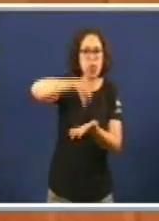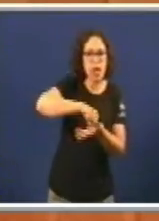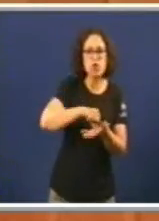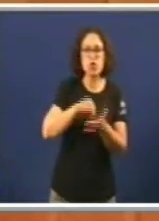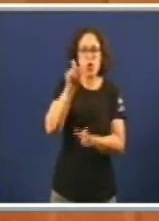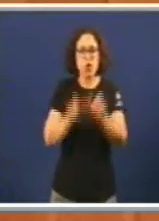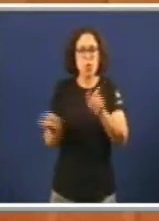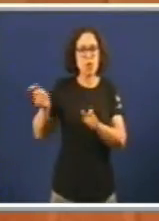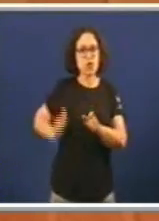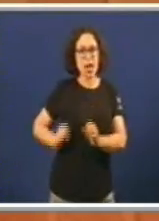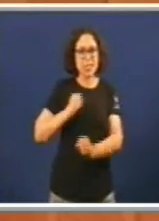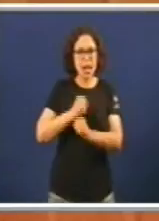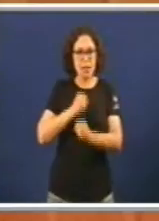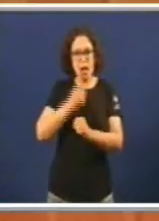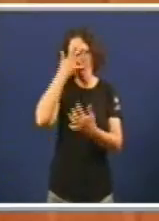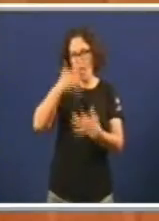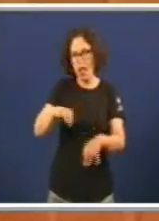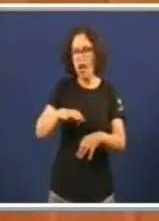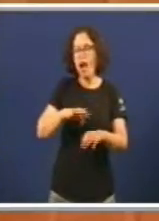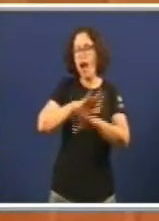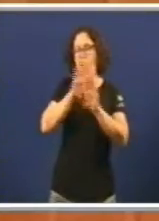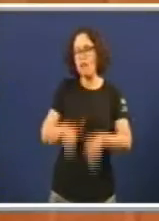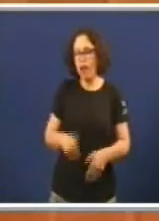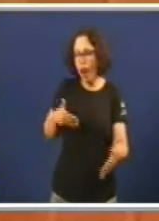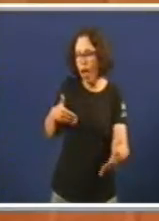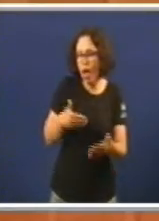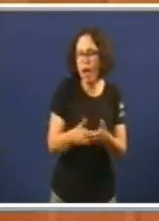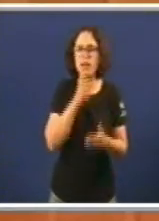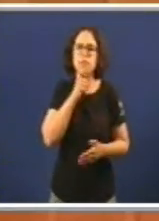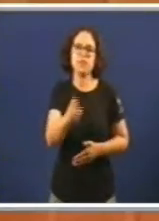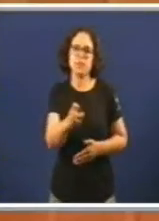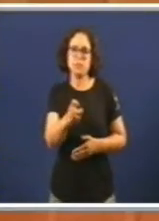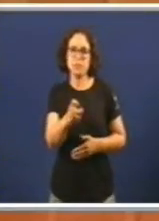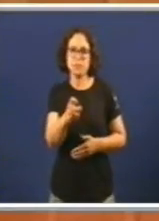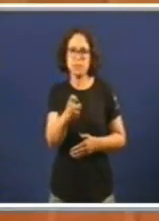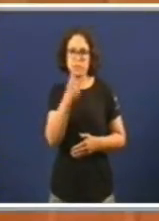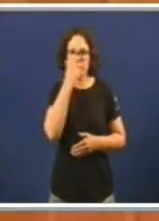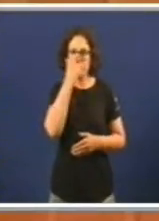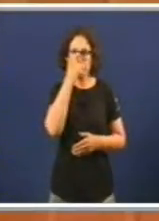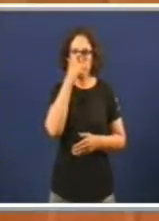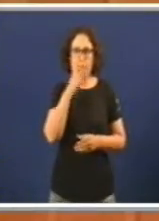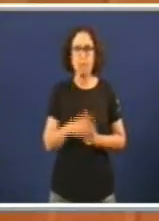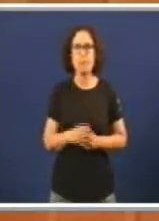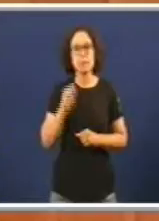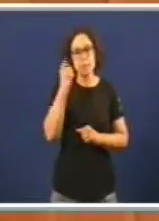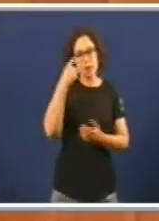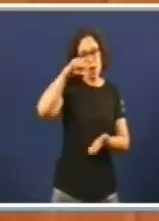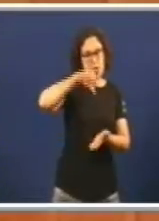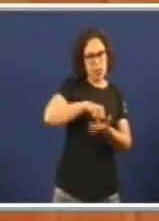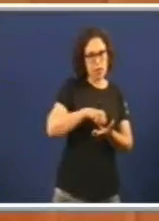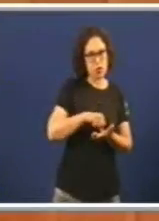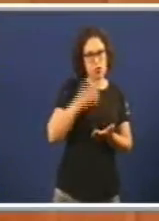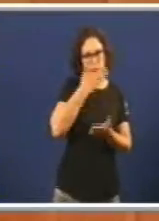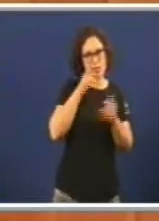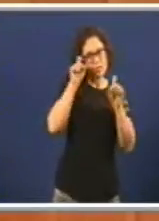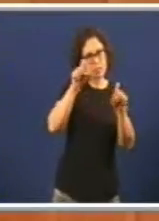persoal docente se lle informou na víspera. Na víspera. Primeiro pecharon os centros de ensino que podían